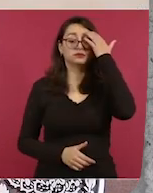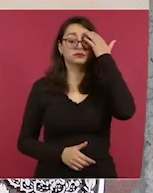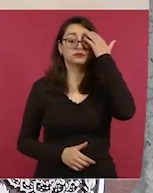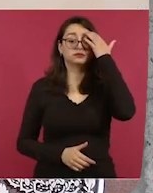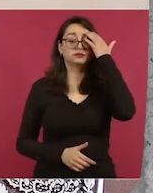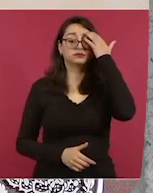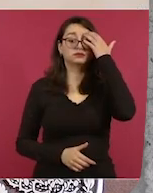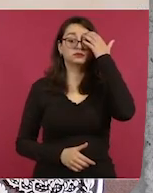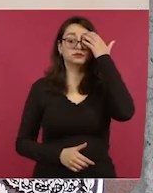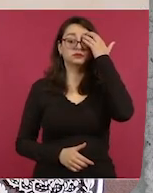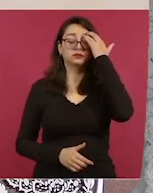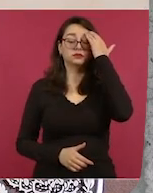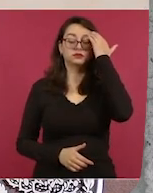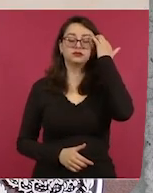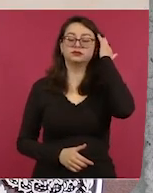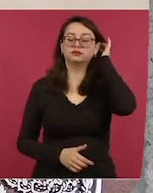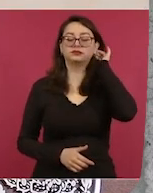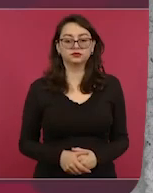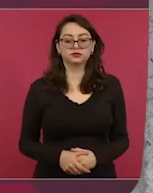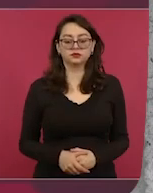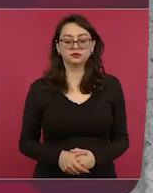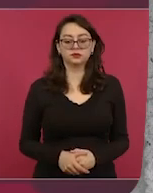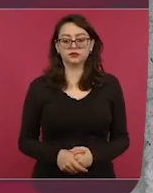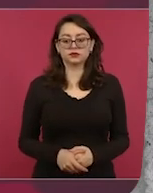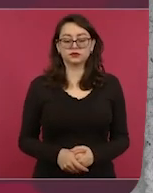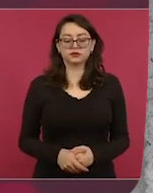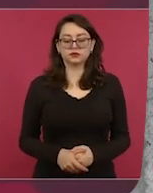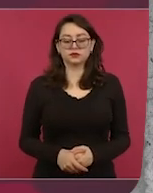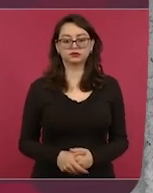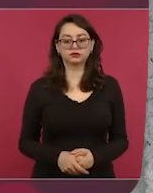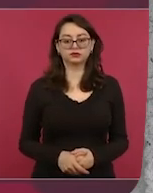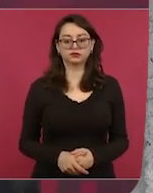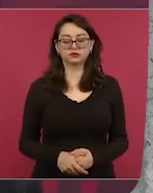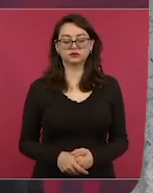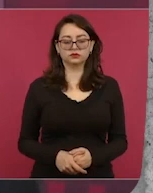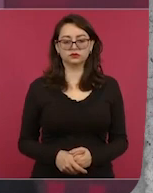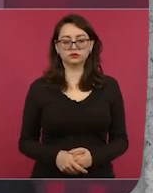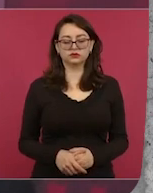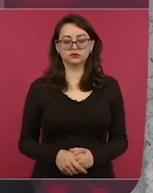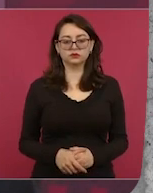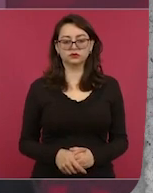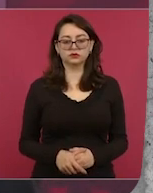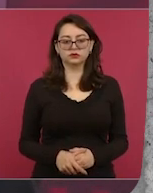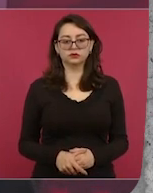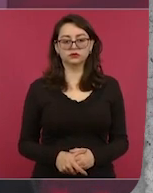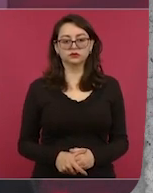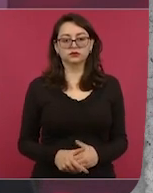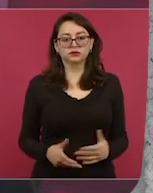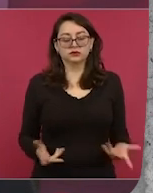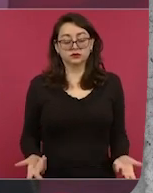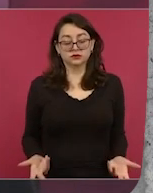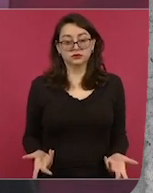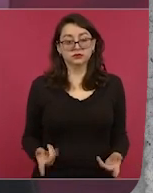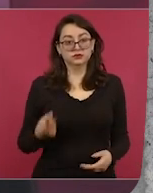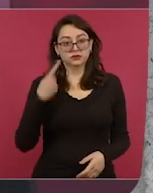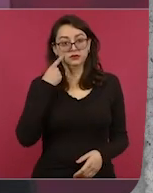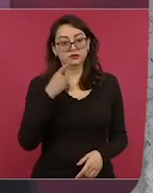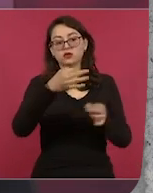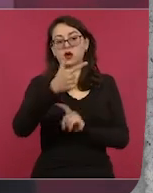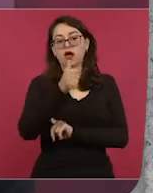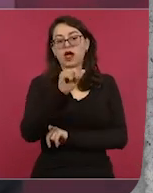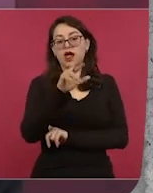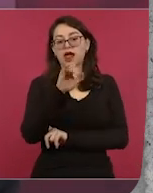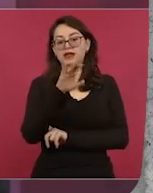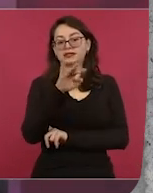eso no es corrupción que el día que resuelven sancionar en Estados Unidos a García